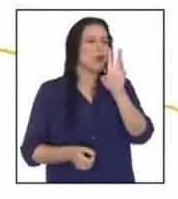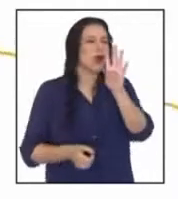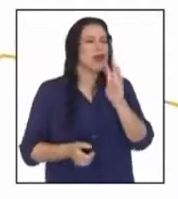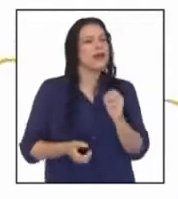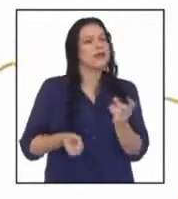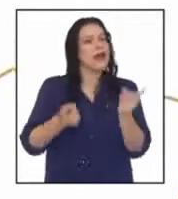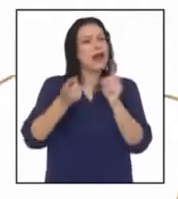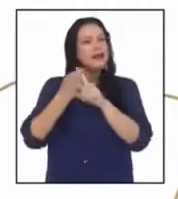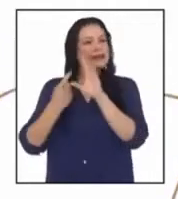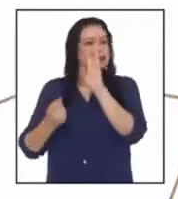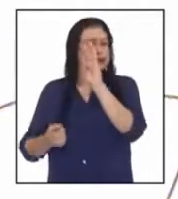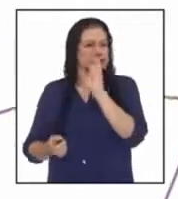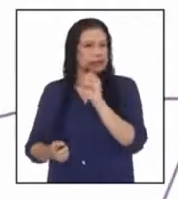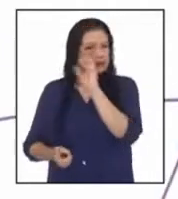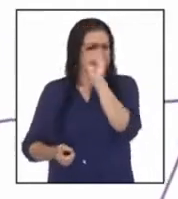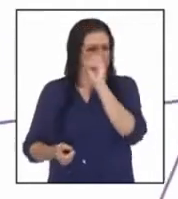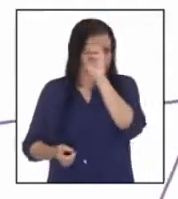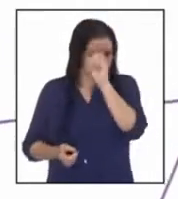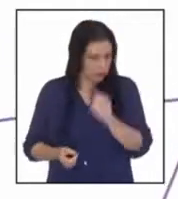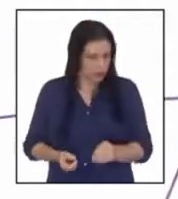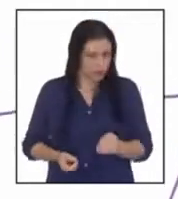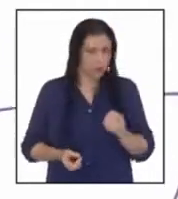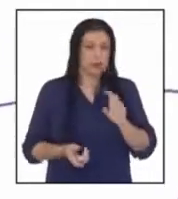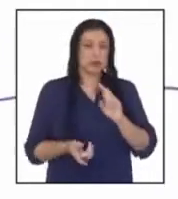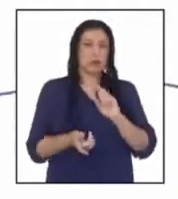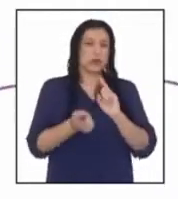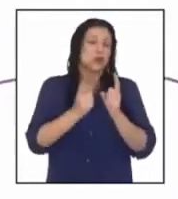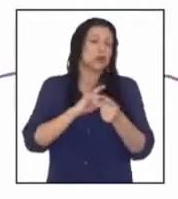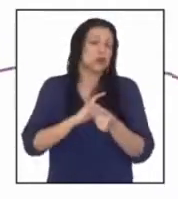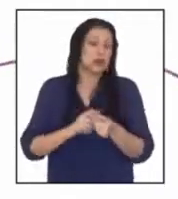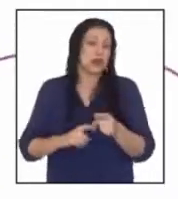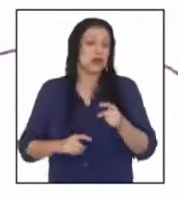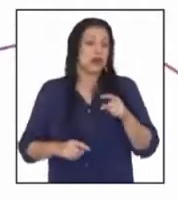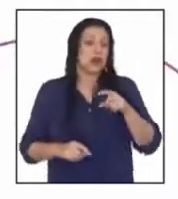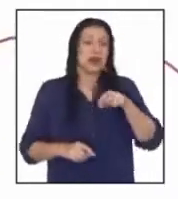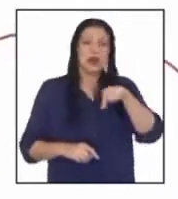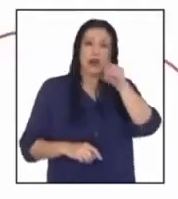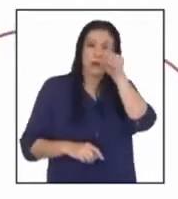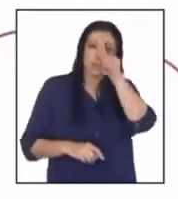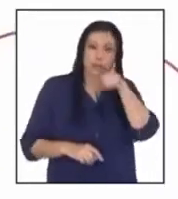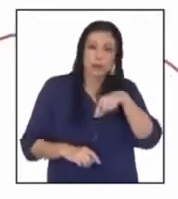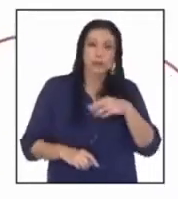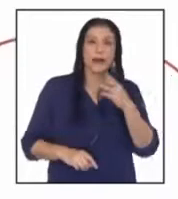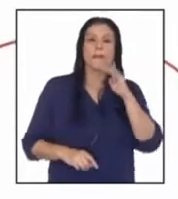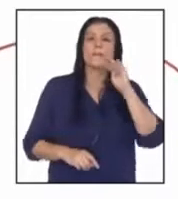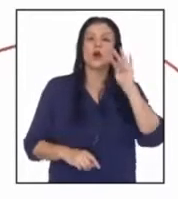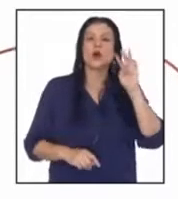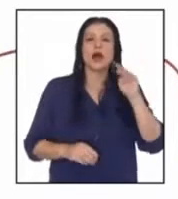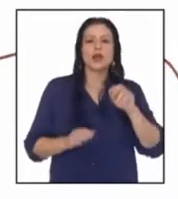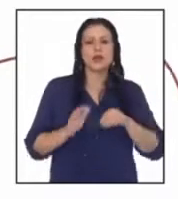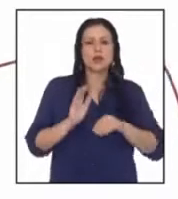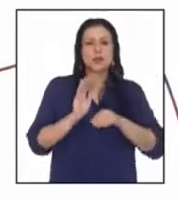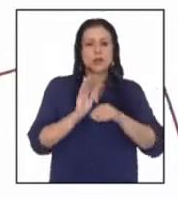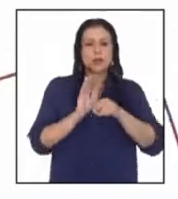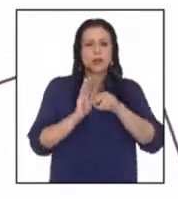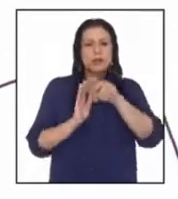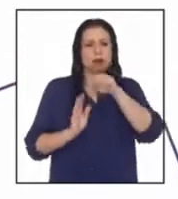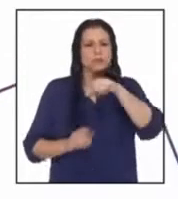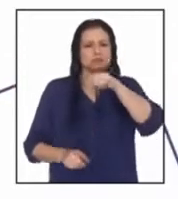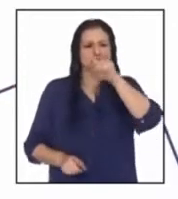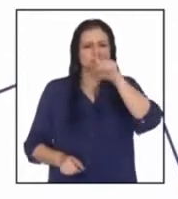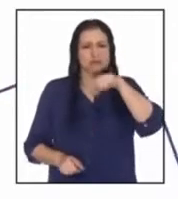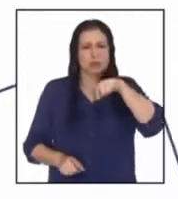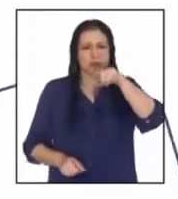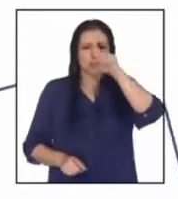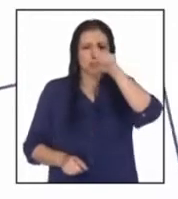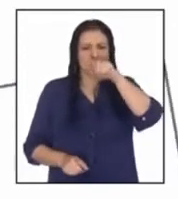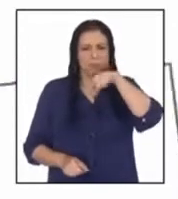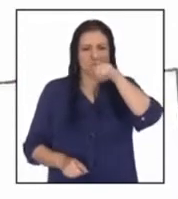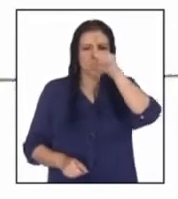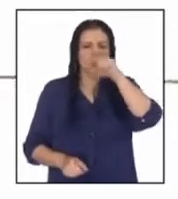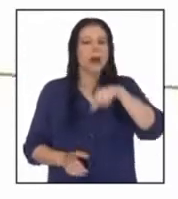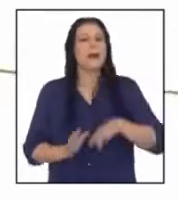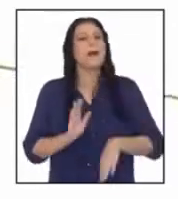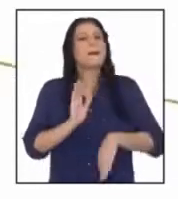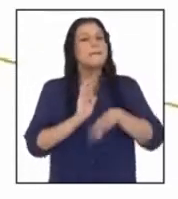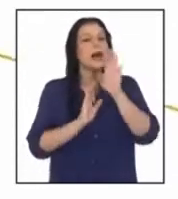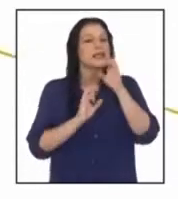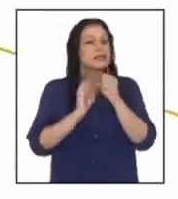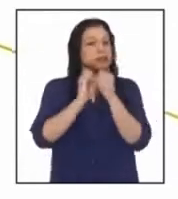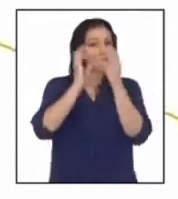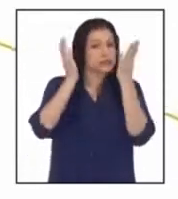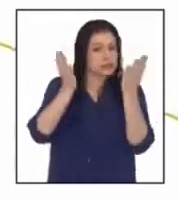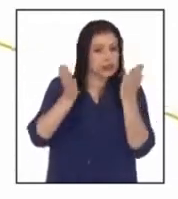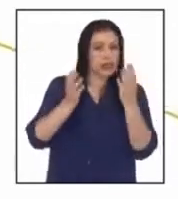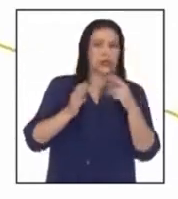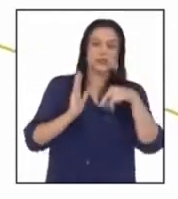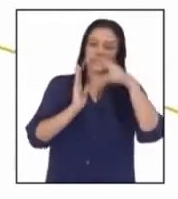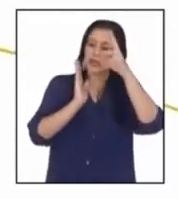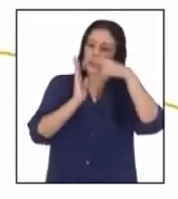y 60%. Y por el contrario, la barra de color morado fue aumentando su tamaño, lo que indica que aumentó la cantidad de días en los